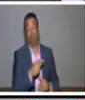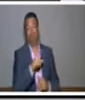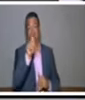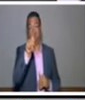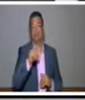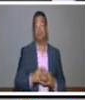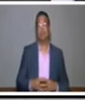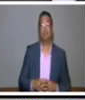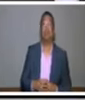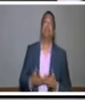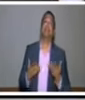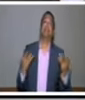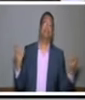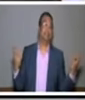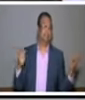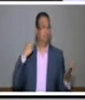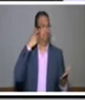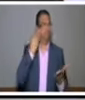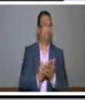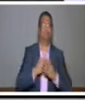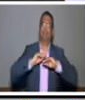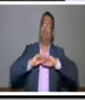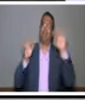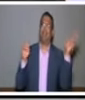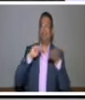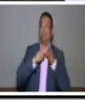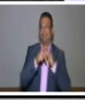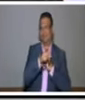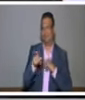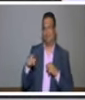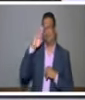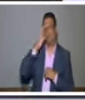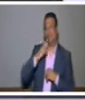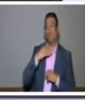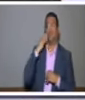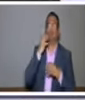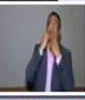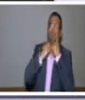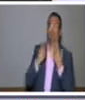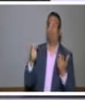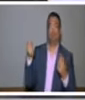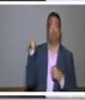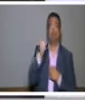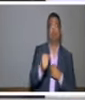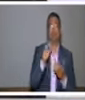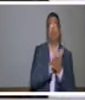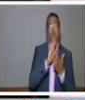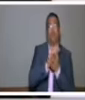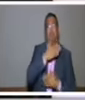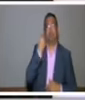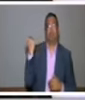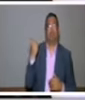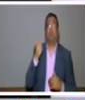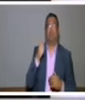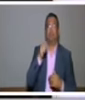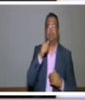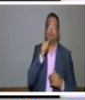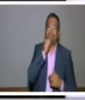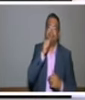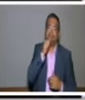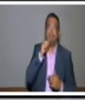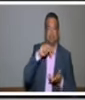creo que es una evidente admisión, porque mandan a sus hijos, estoy seguro que los aman y los quieren, los mandan a las mejores escuelas y están reconociendo que las mejores